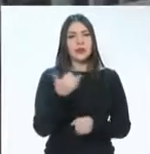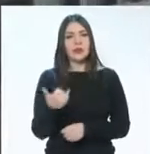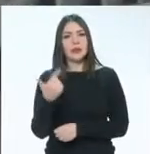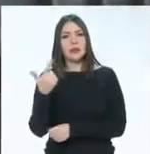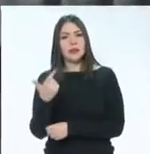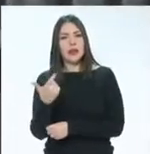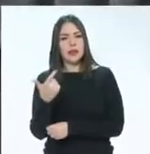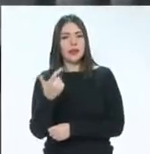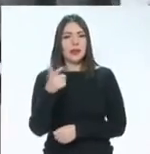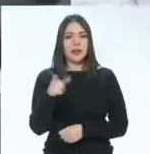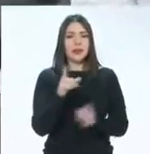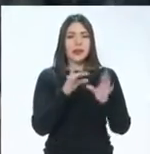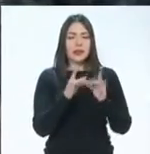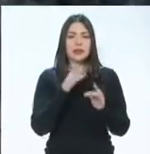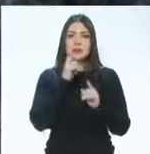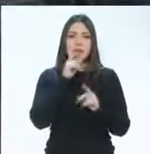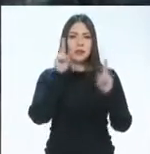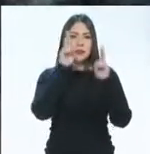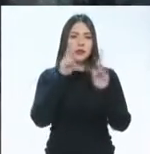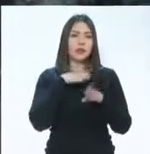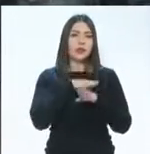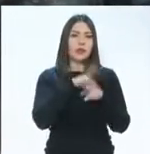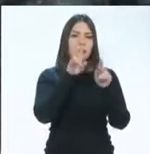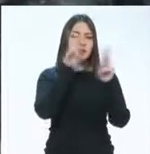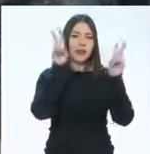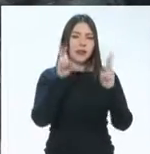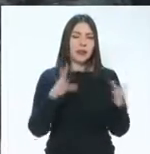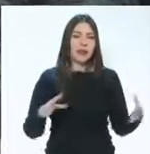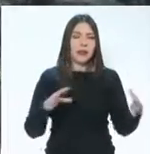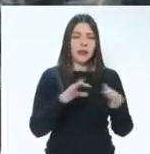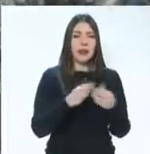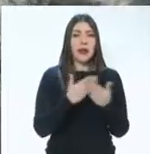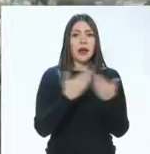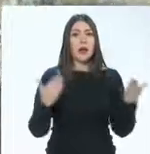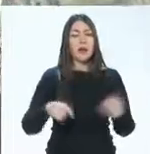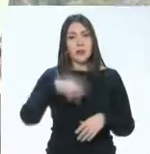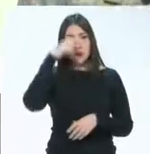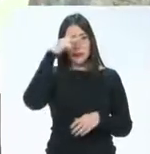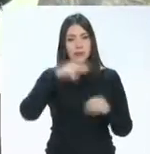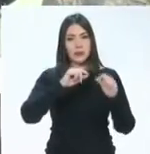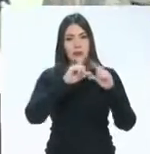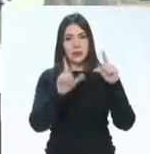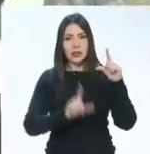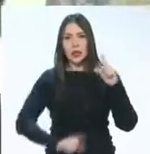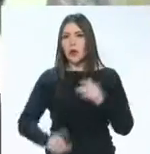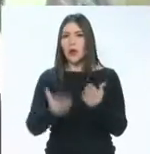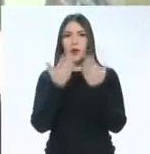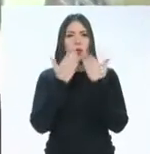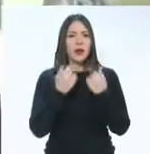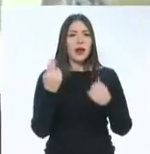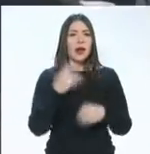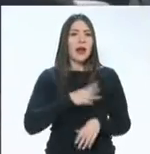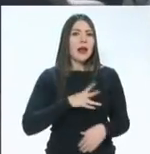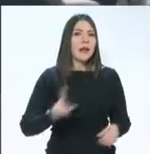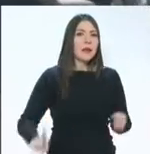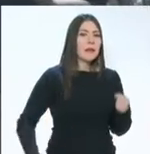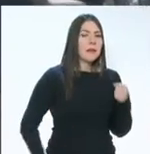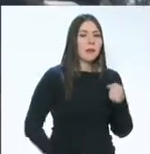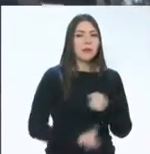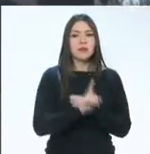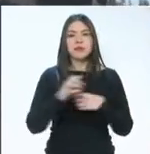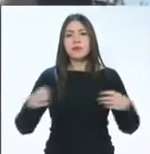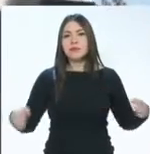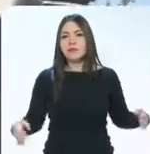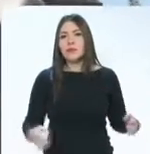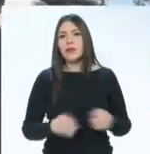lo que me estoy refiriendo. Claro. Y el país no se encuentra en un estado en el que haya peligro de seguridad o